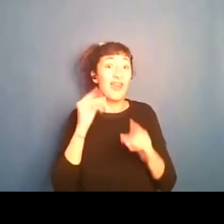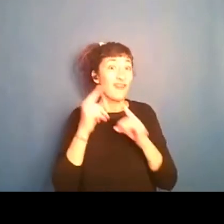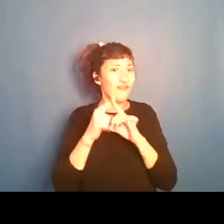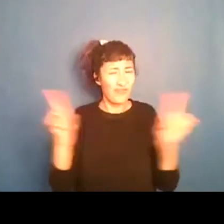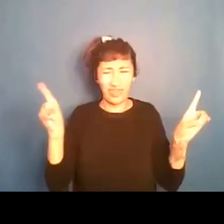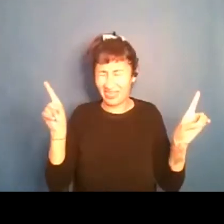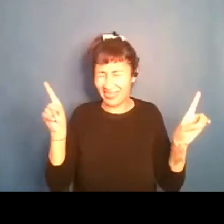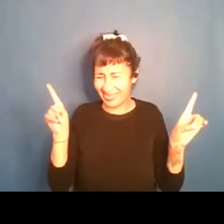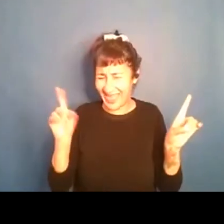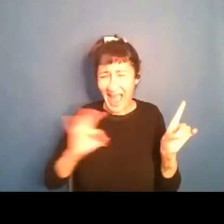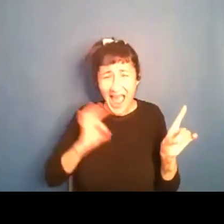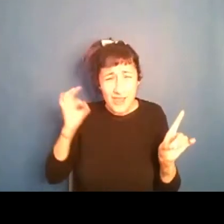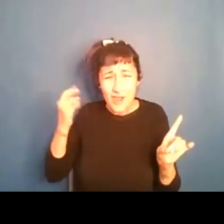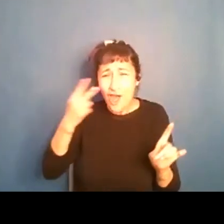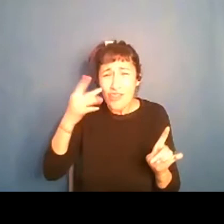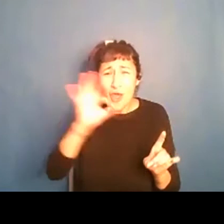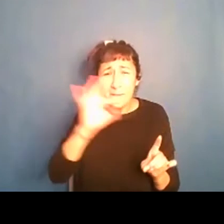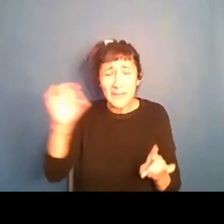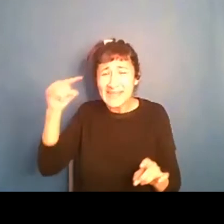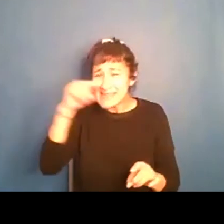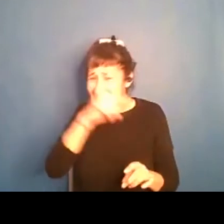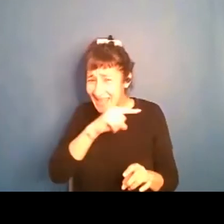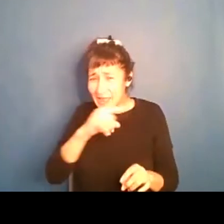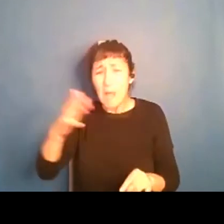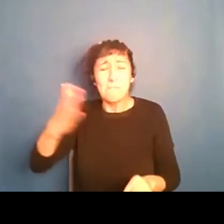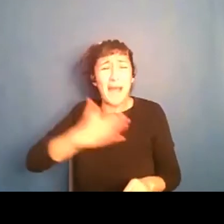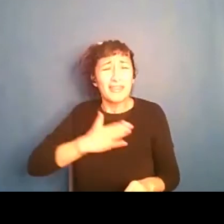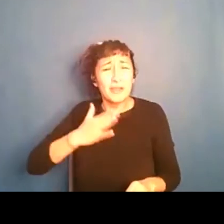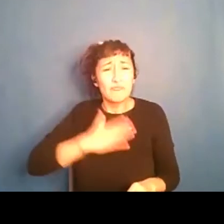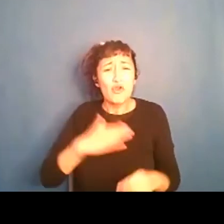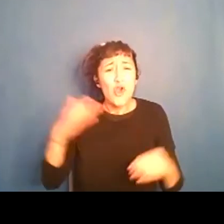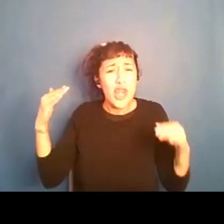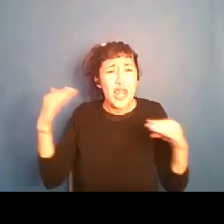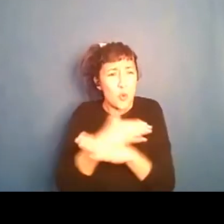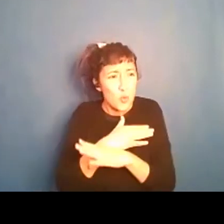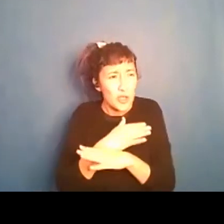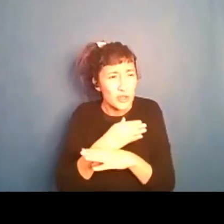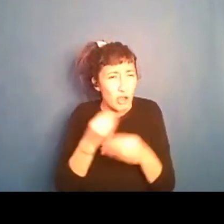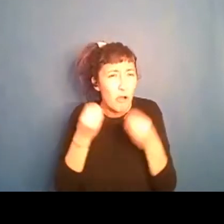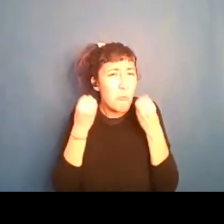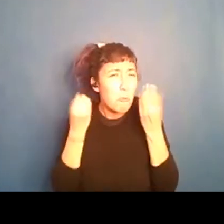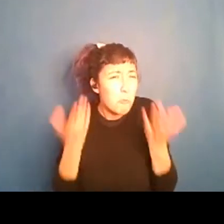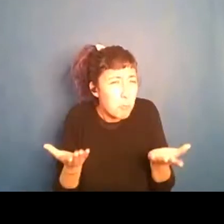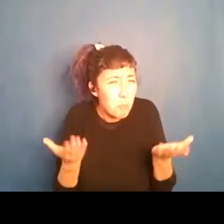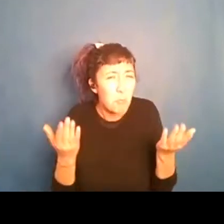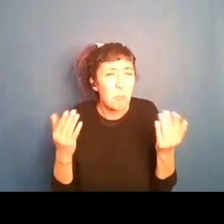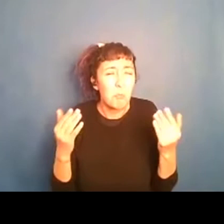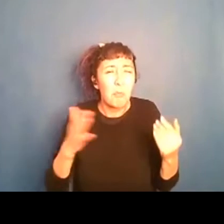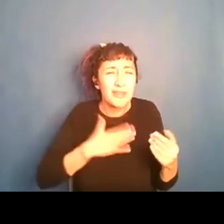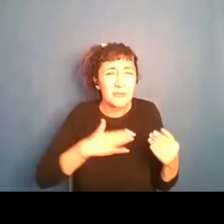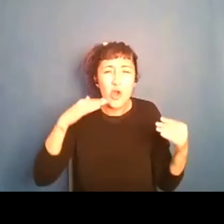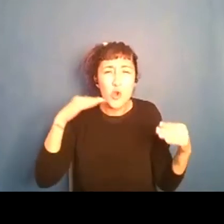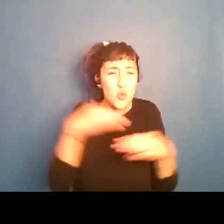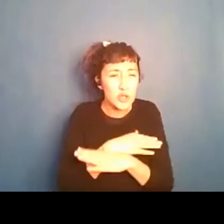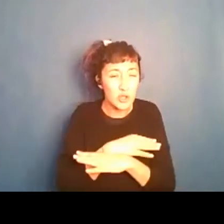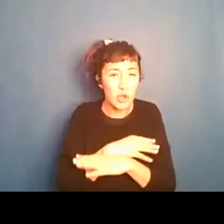momento 2007, donde patrimonio lingüístico. ¿Por qué patrimonio lingüístico? Todos nos decían que nos